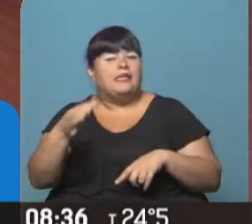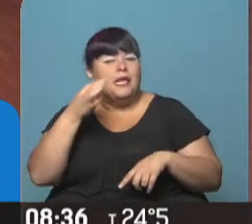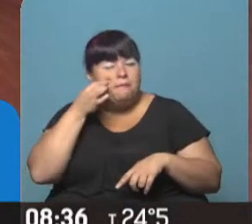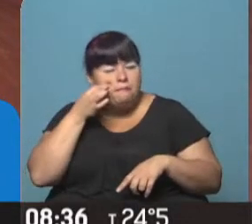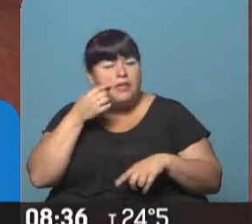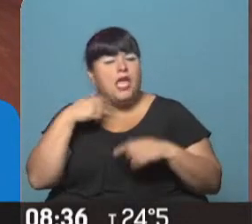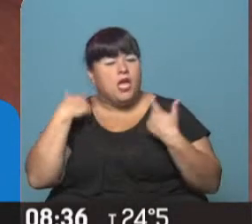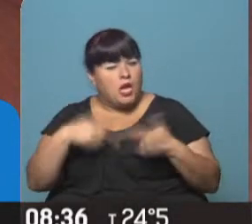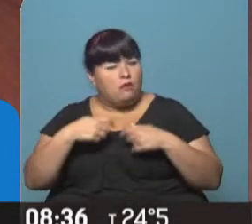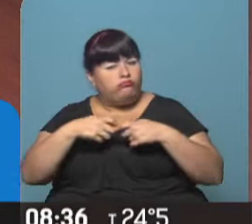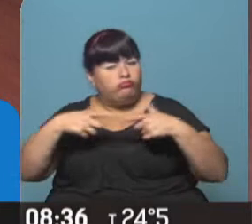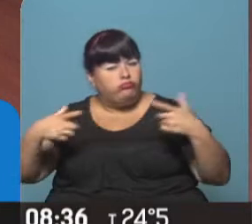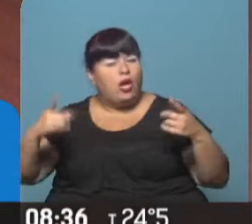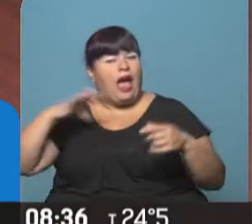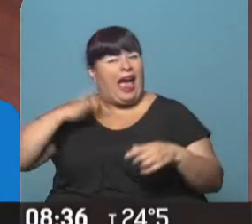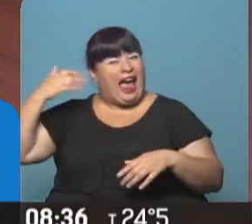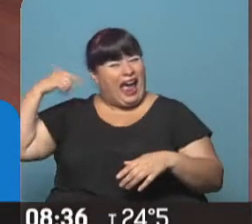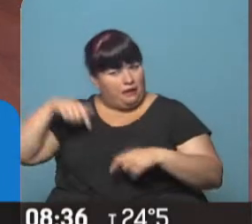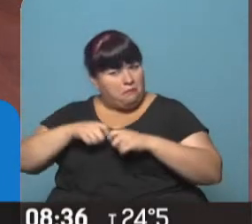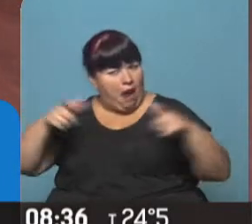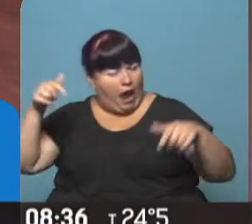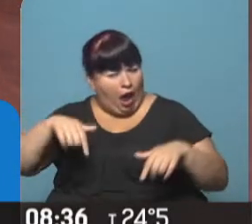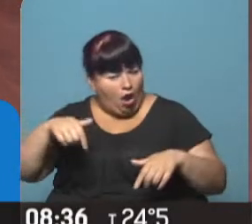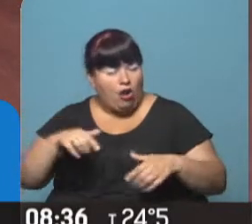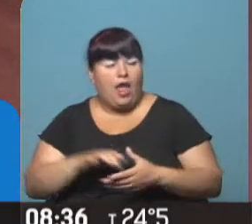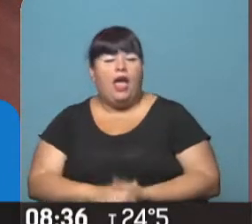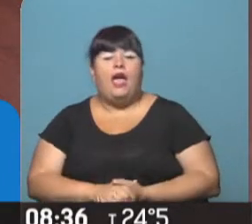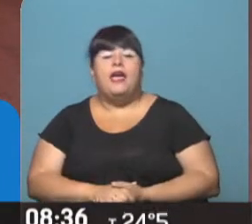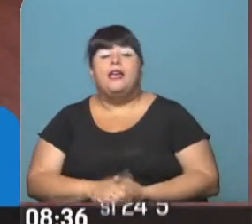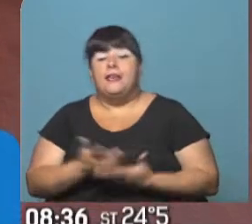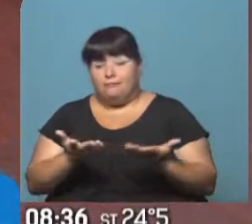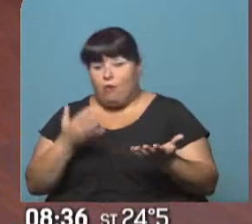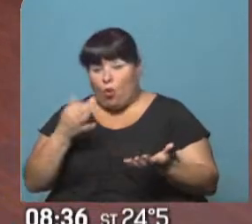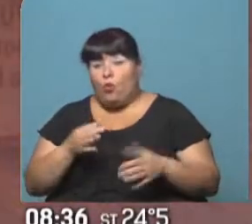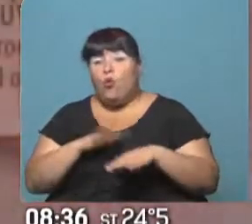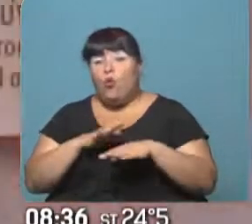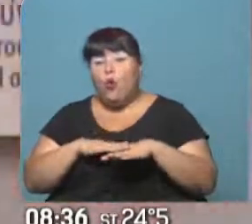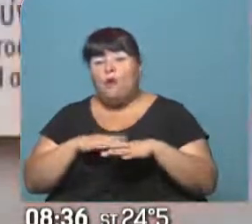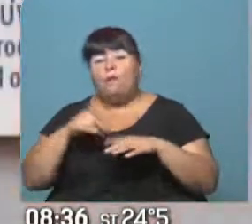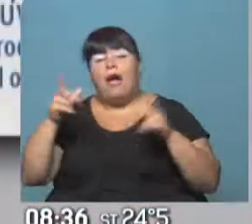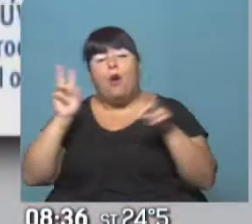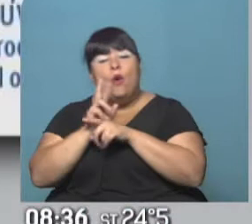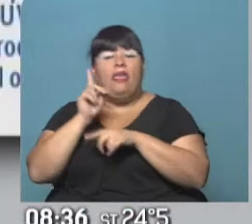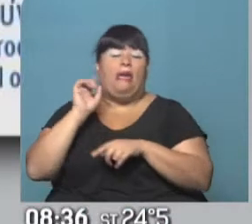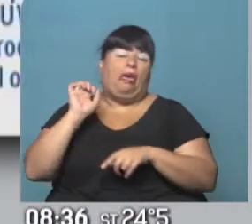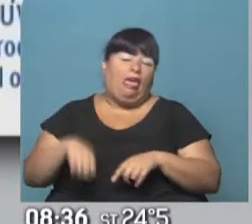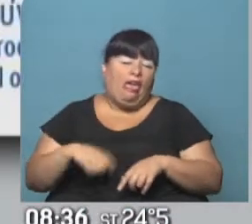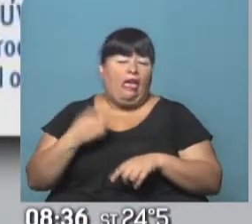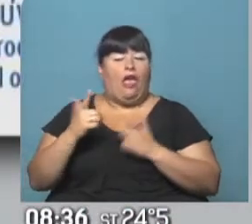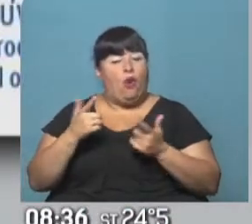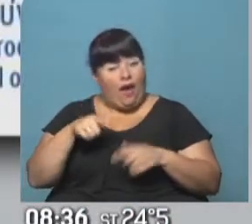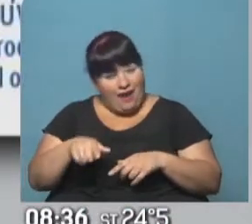con años anteriores y justamente por disminución de la protección que